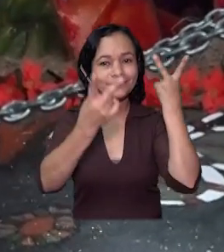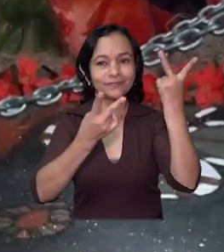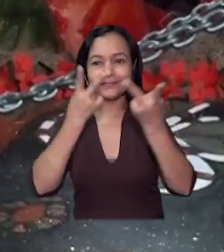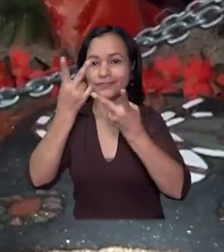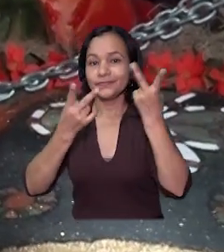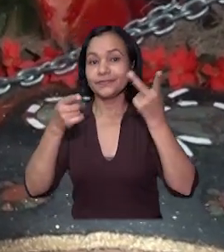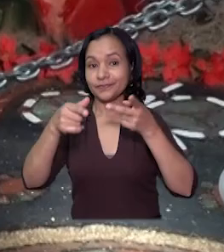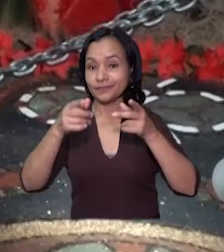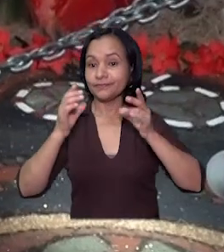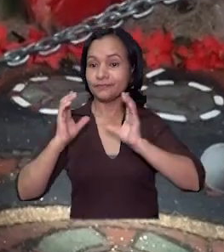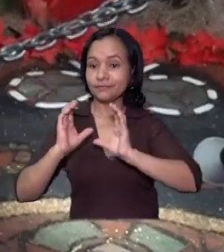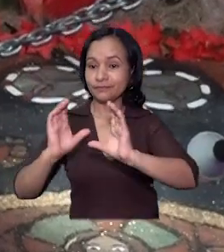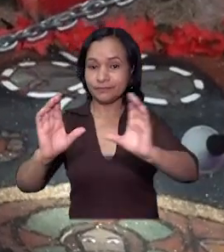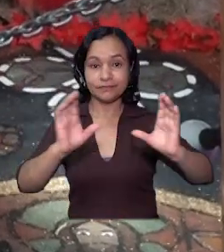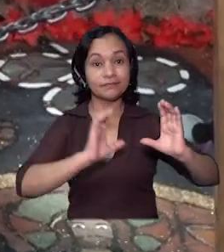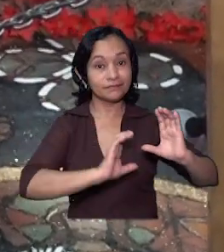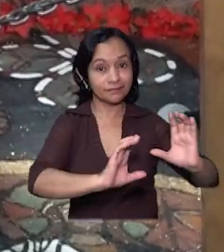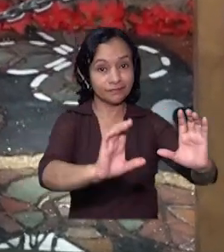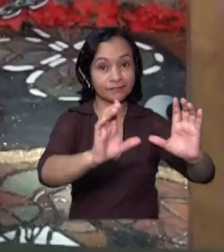zona.